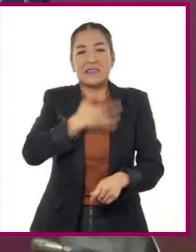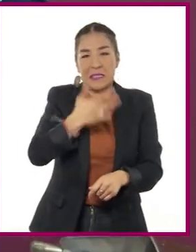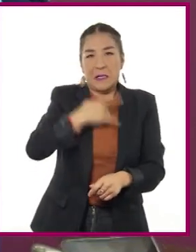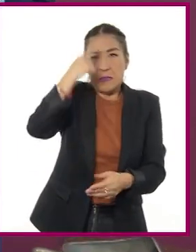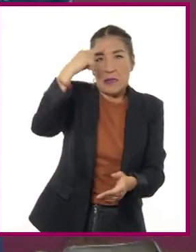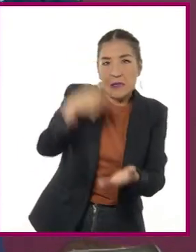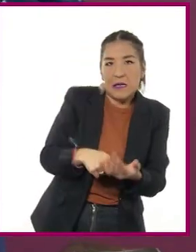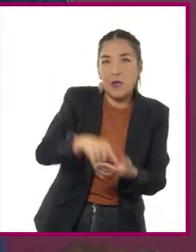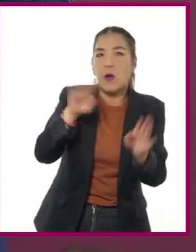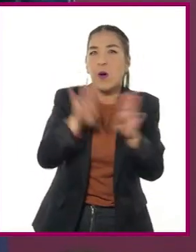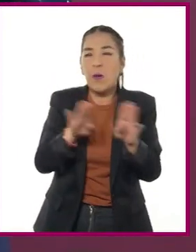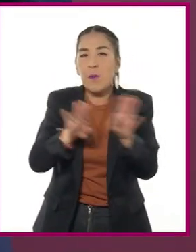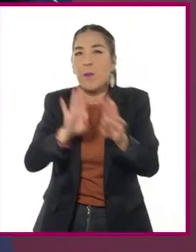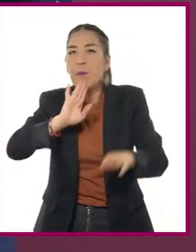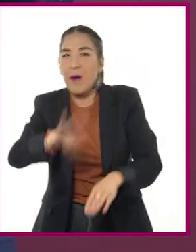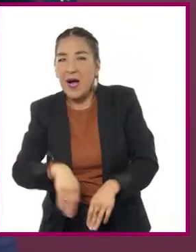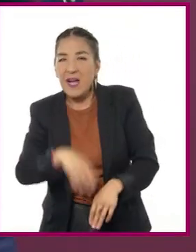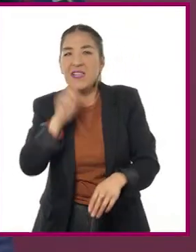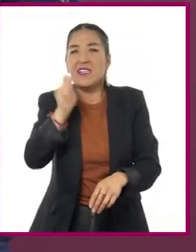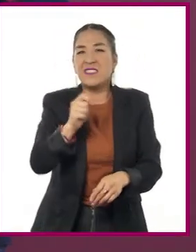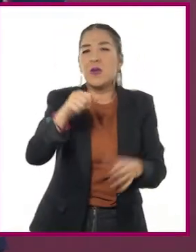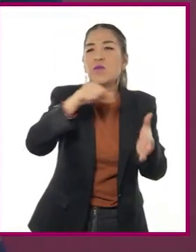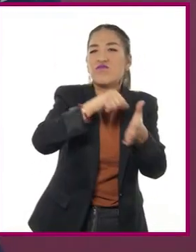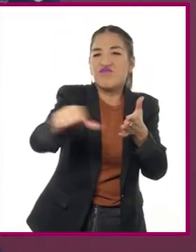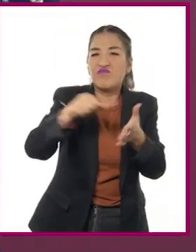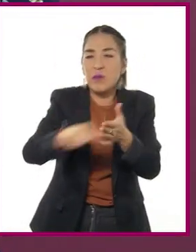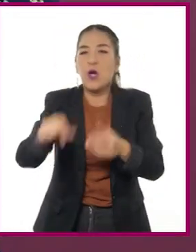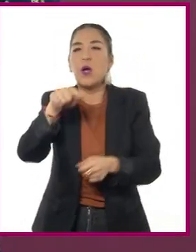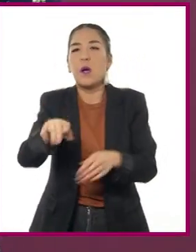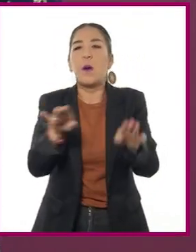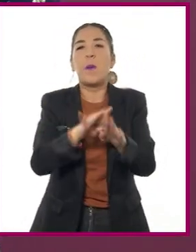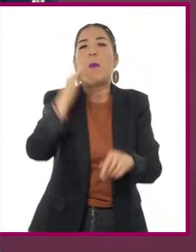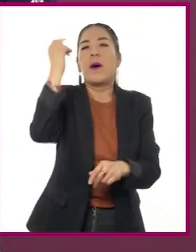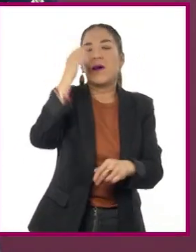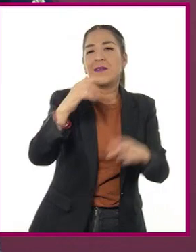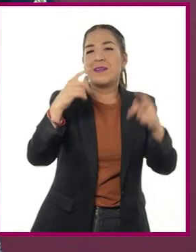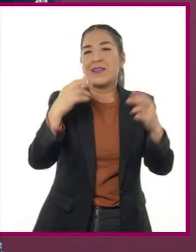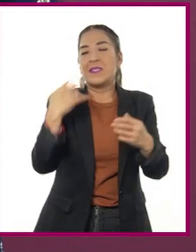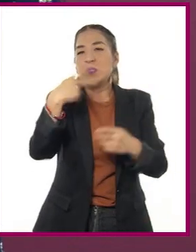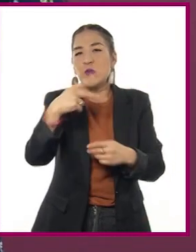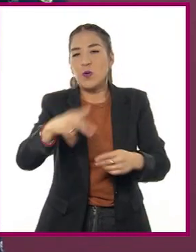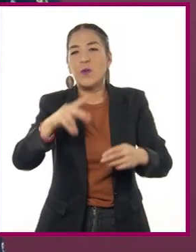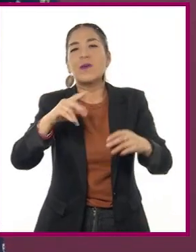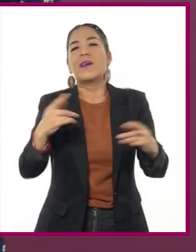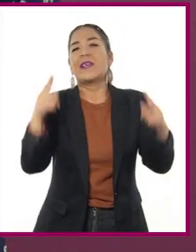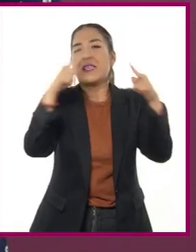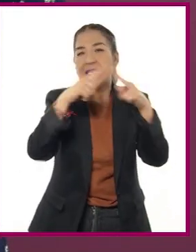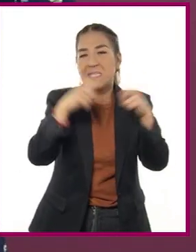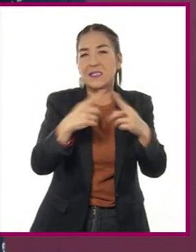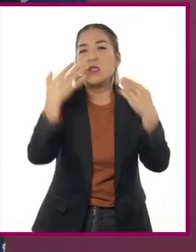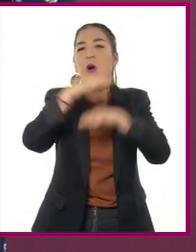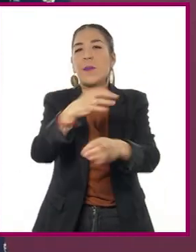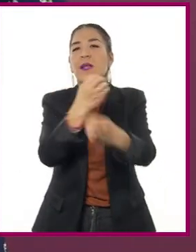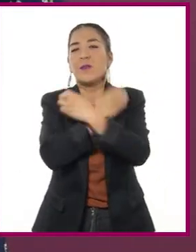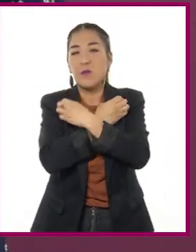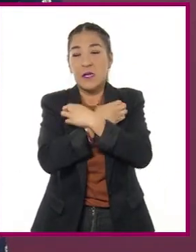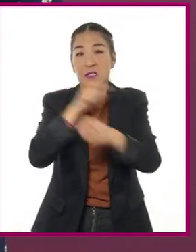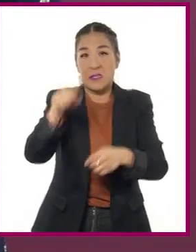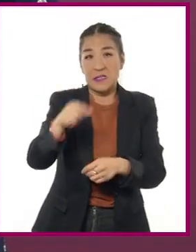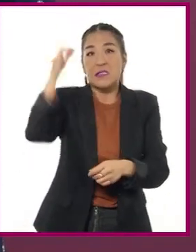la persecución y por el dominio de la Iglesia sobre la educación. La ciencia